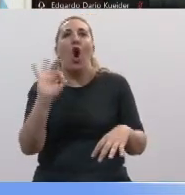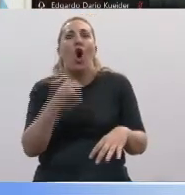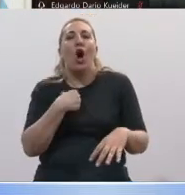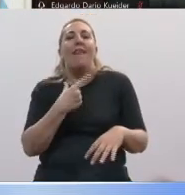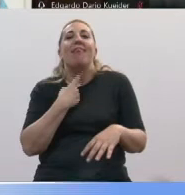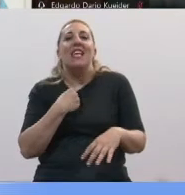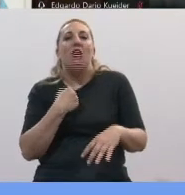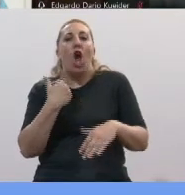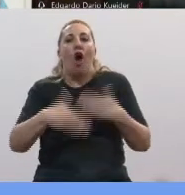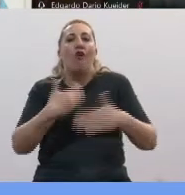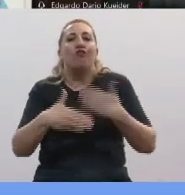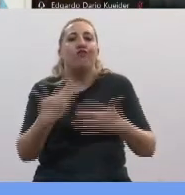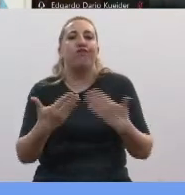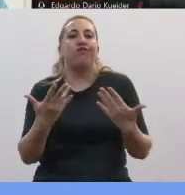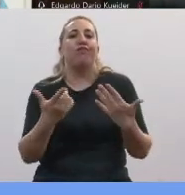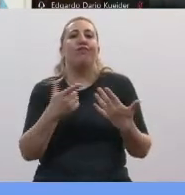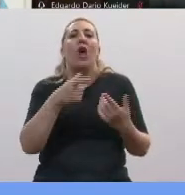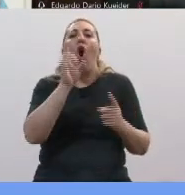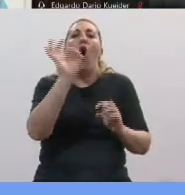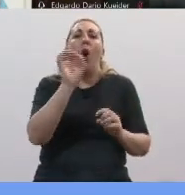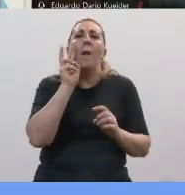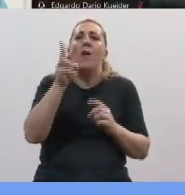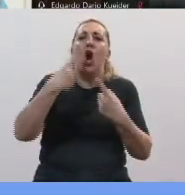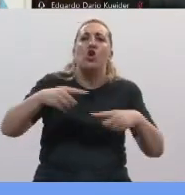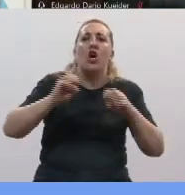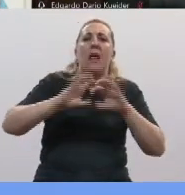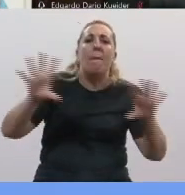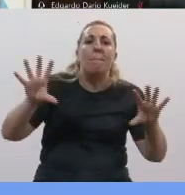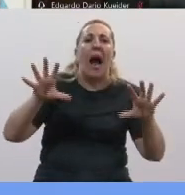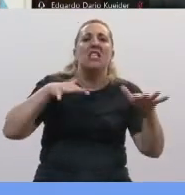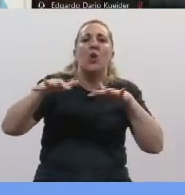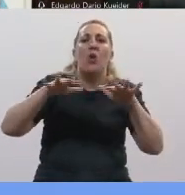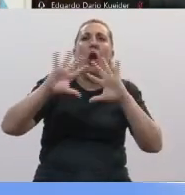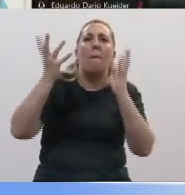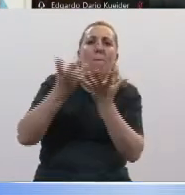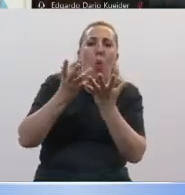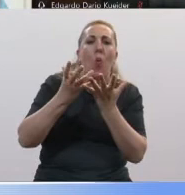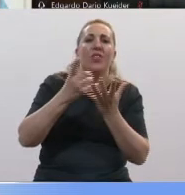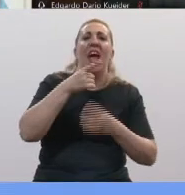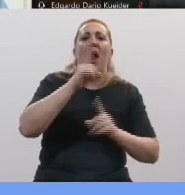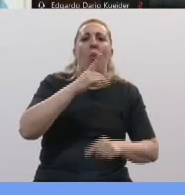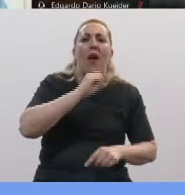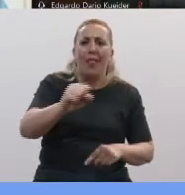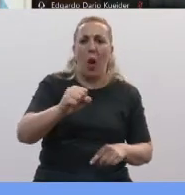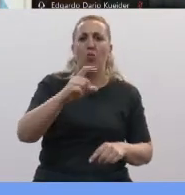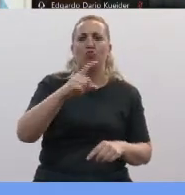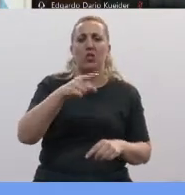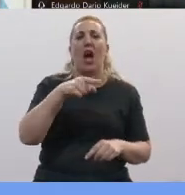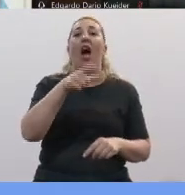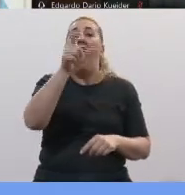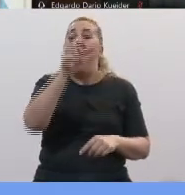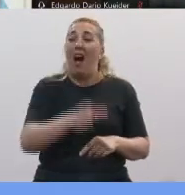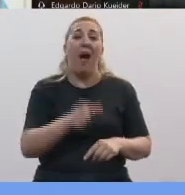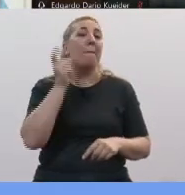mejora, en su denuncia de las injusticias del mundo. Diego es no solo un grande, por ser